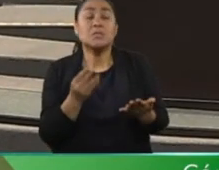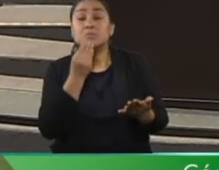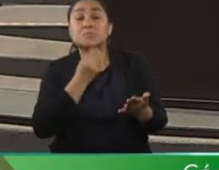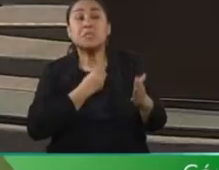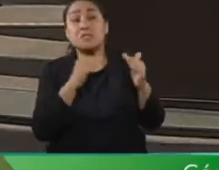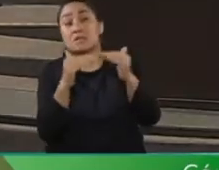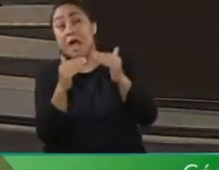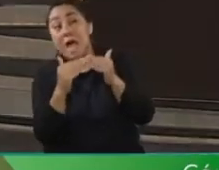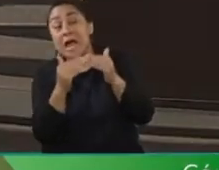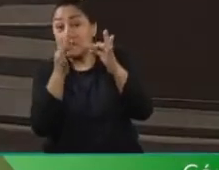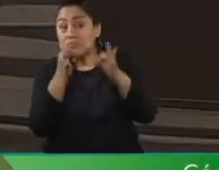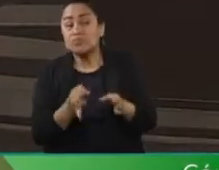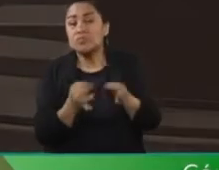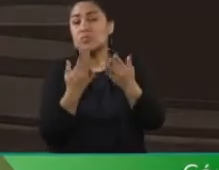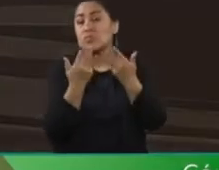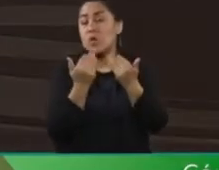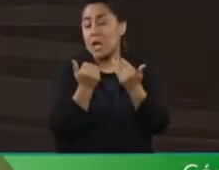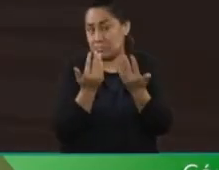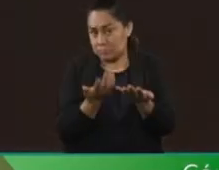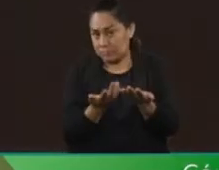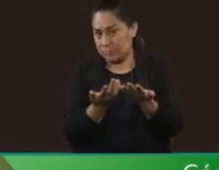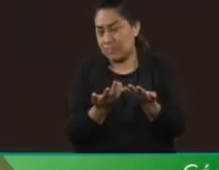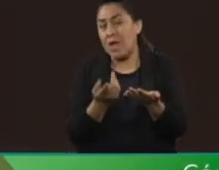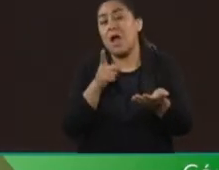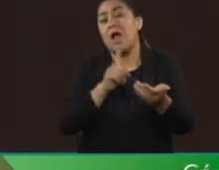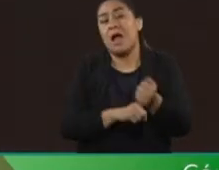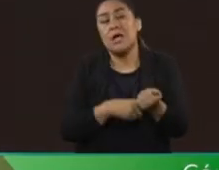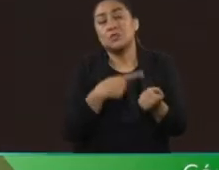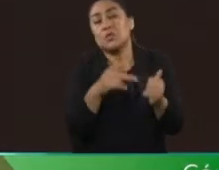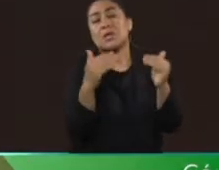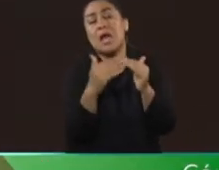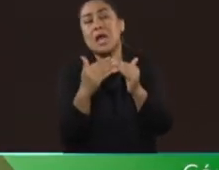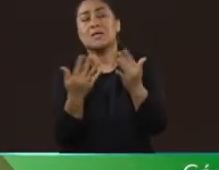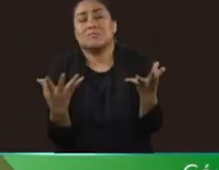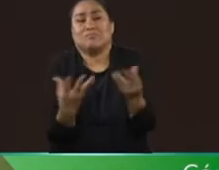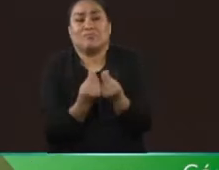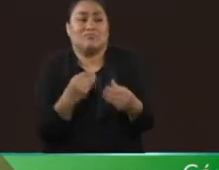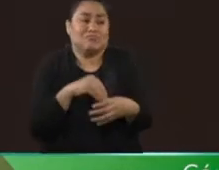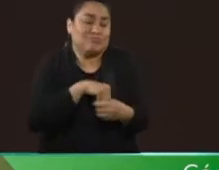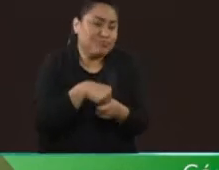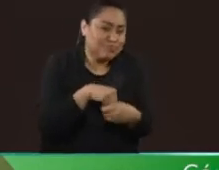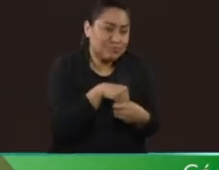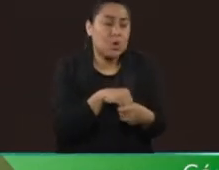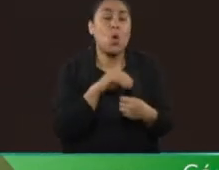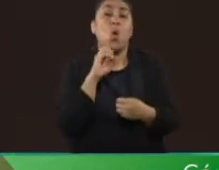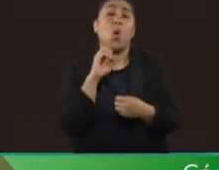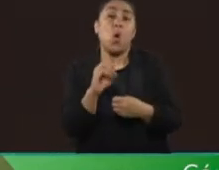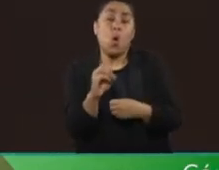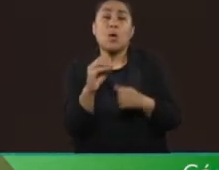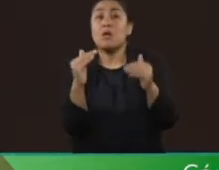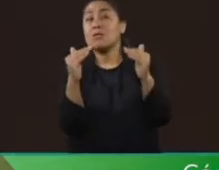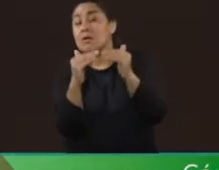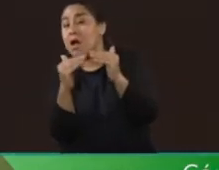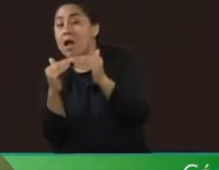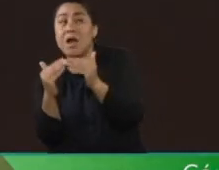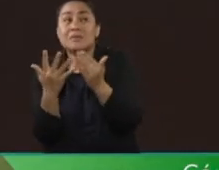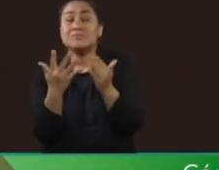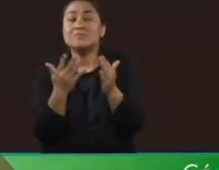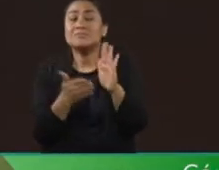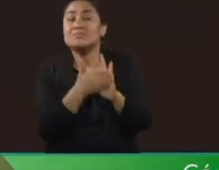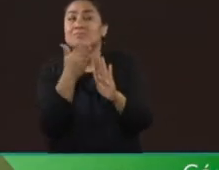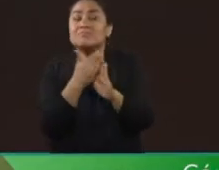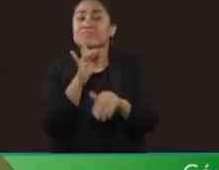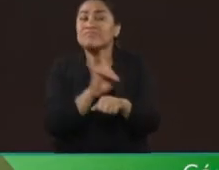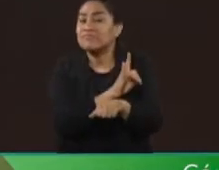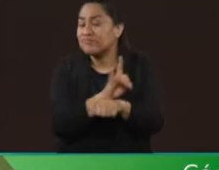adecuada es decir cito en condiciones de hacinamiento o hecha o hecha sin materiales duraderos